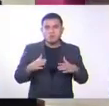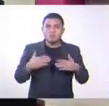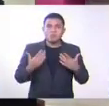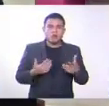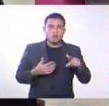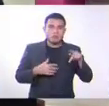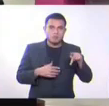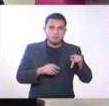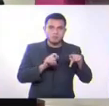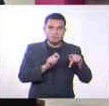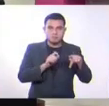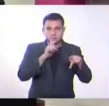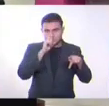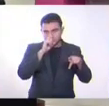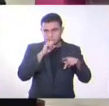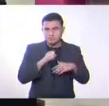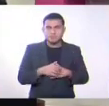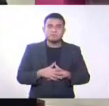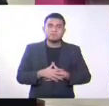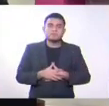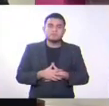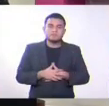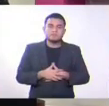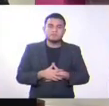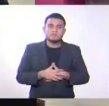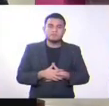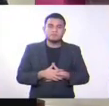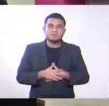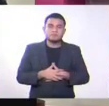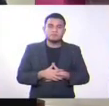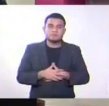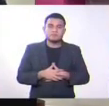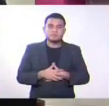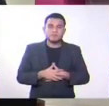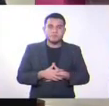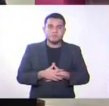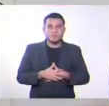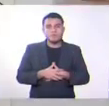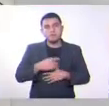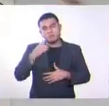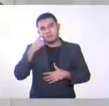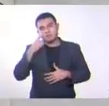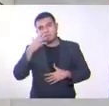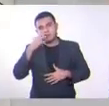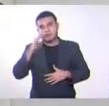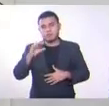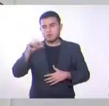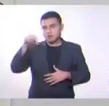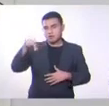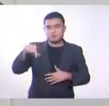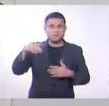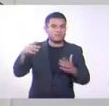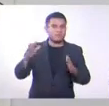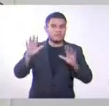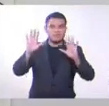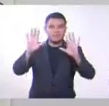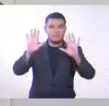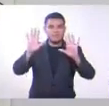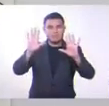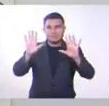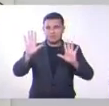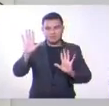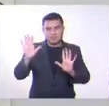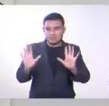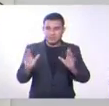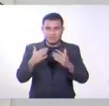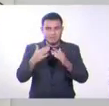Por eso le puse 1 aquí. Ujú. Imaginemos que el punto Q esté por aquí. En cualquier lado del plano, ¿verdad? Sí. Yo lo voy